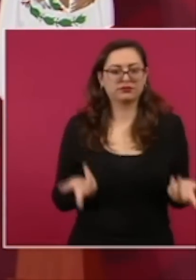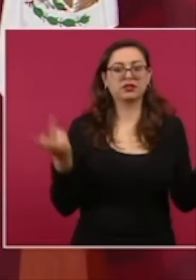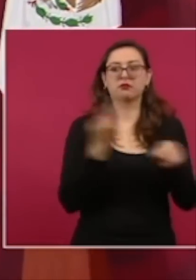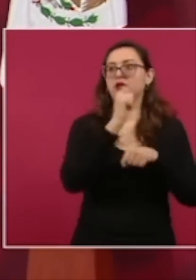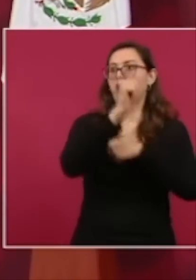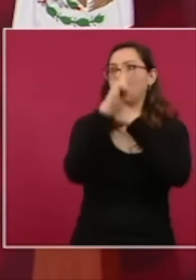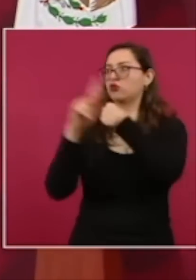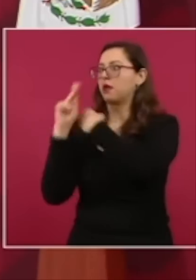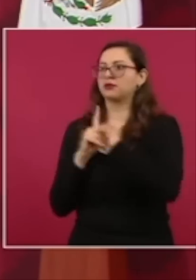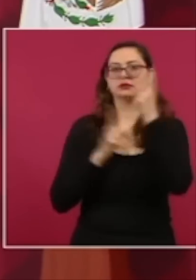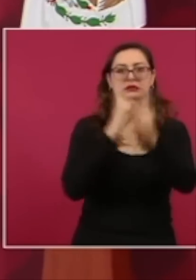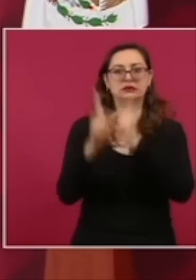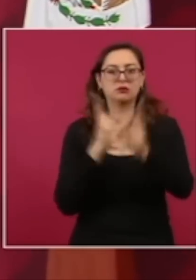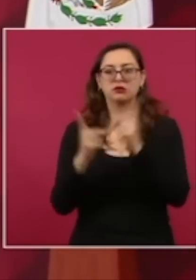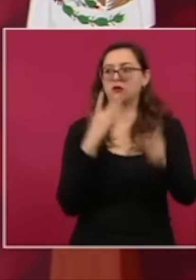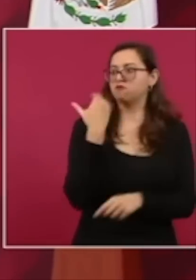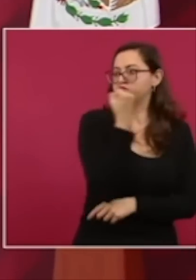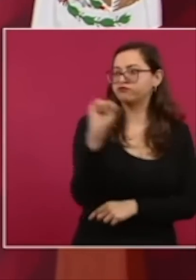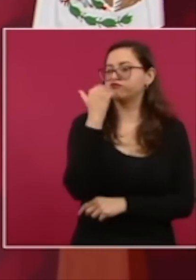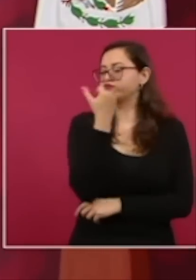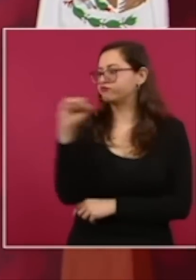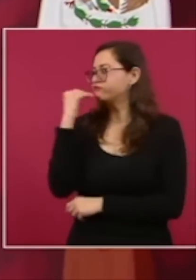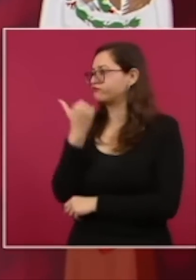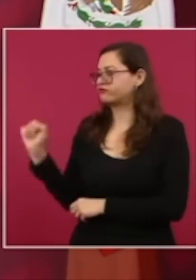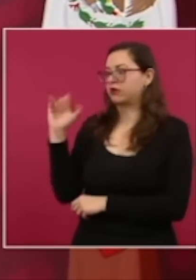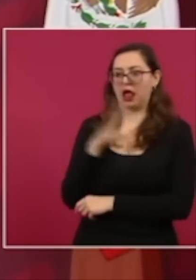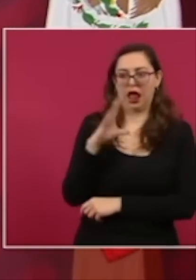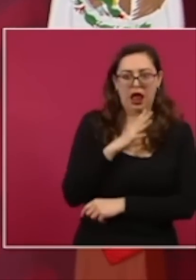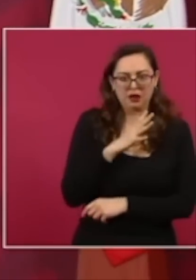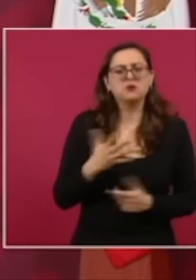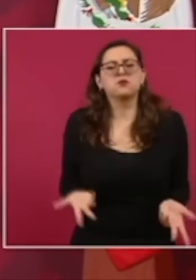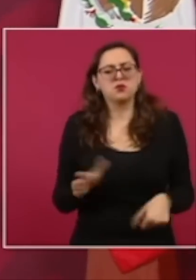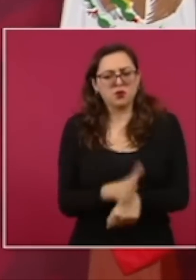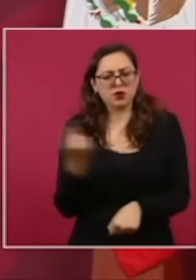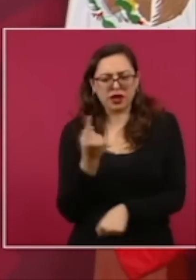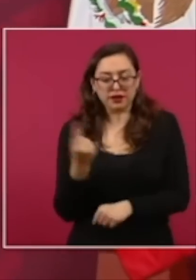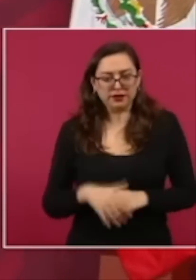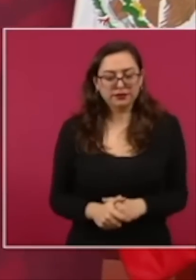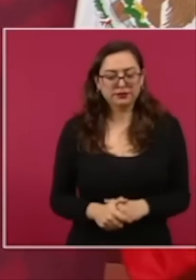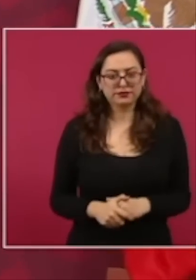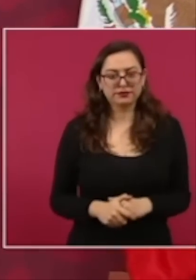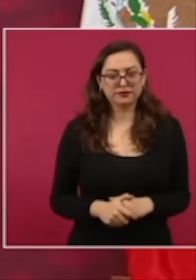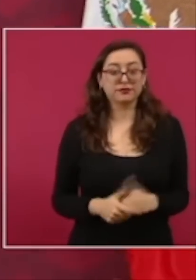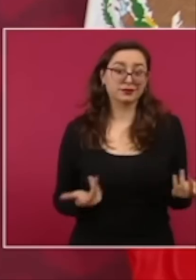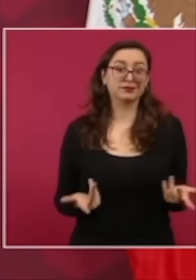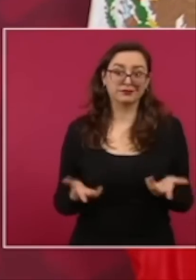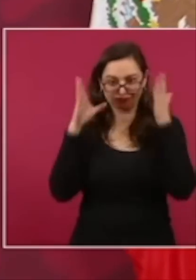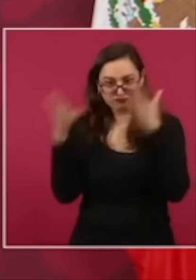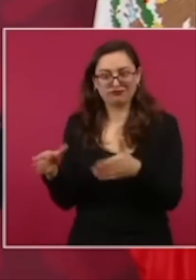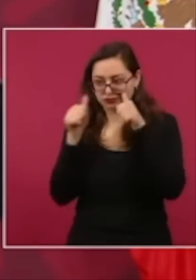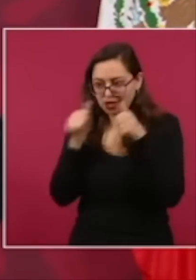desarrollo deportivo, profesional, pues le dan mucha